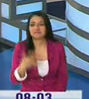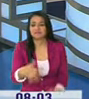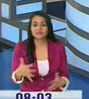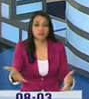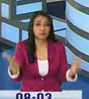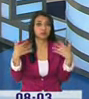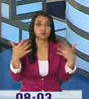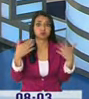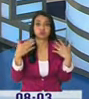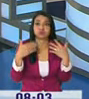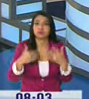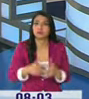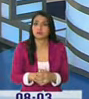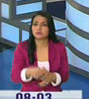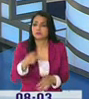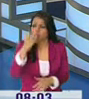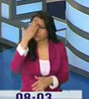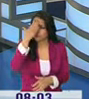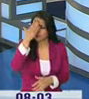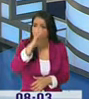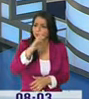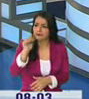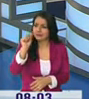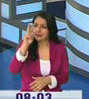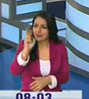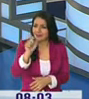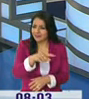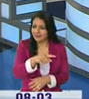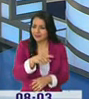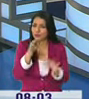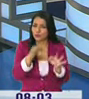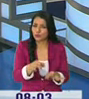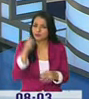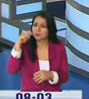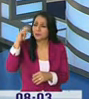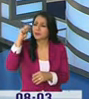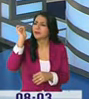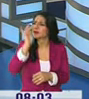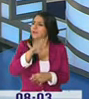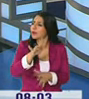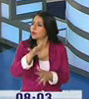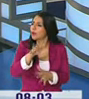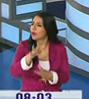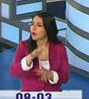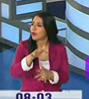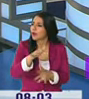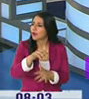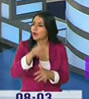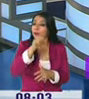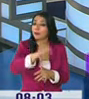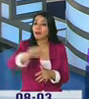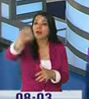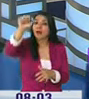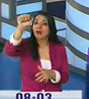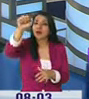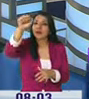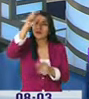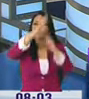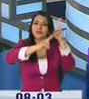Java. Tú has visto lo que son los Javas, ¿no? Los de viaje a las de Star Trek, no de Star Trek, de viaje a las estrellas. Esas cosas